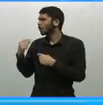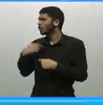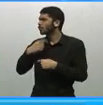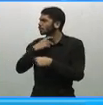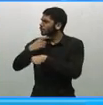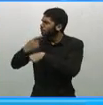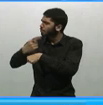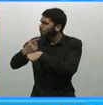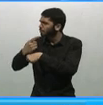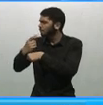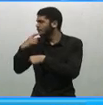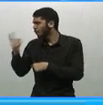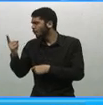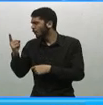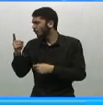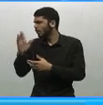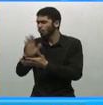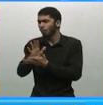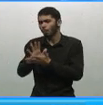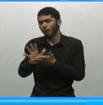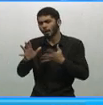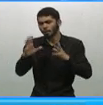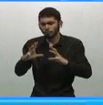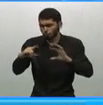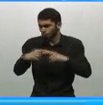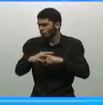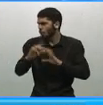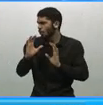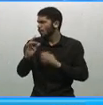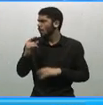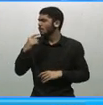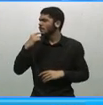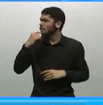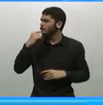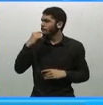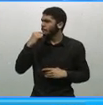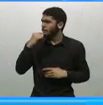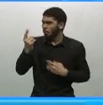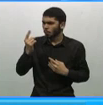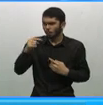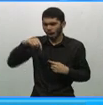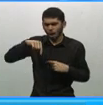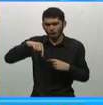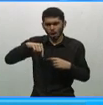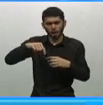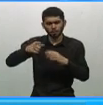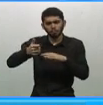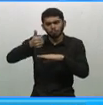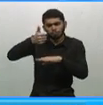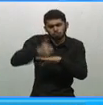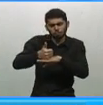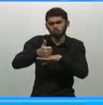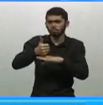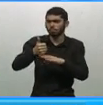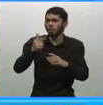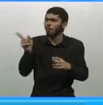preguntar ya metiéndonos un poco en el juego es eh qué te modifica este lugar en el que estás en la cancha hoy alguna vez esto lo